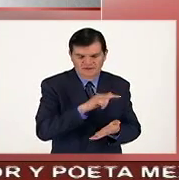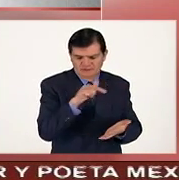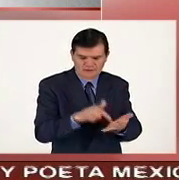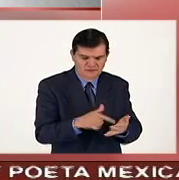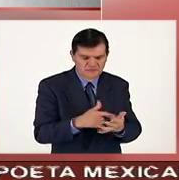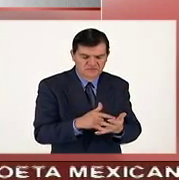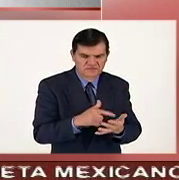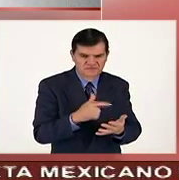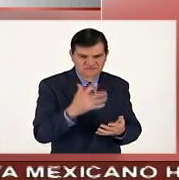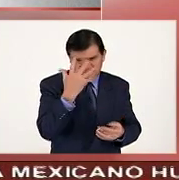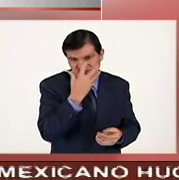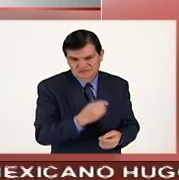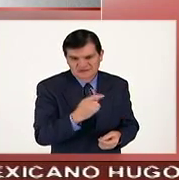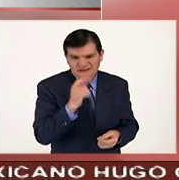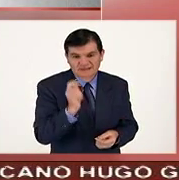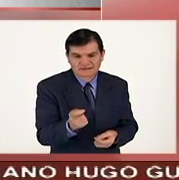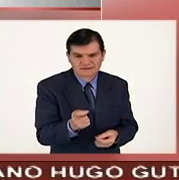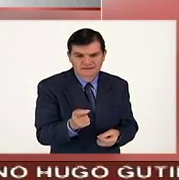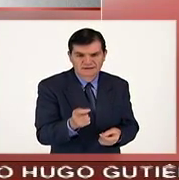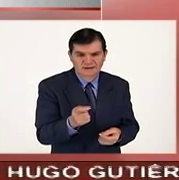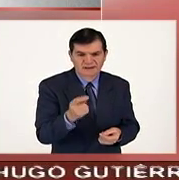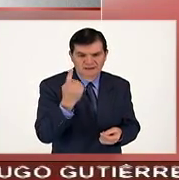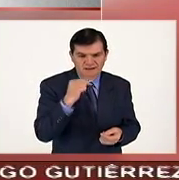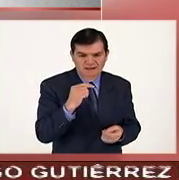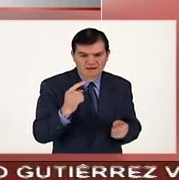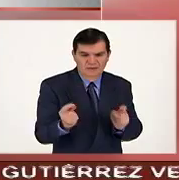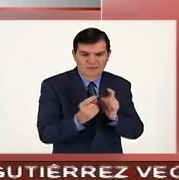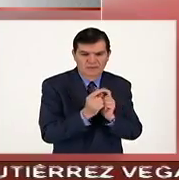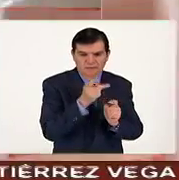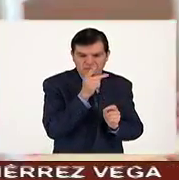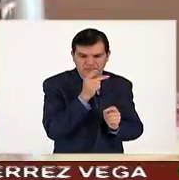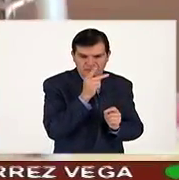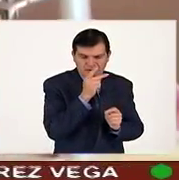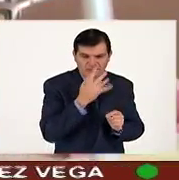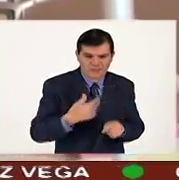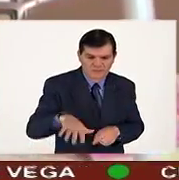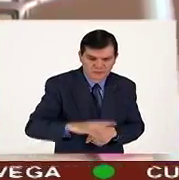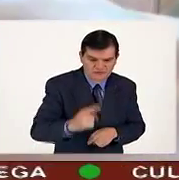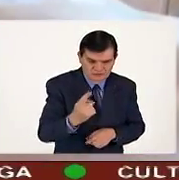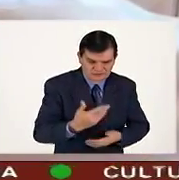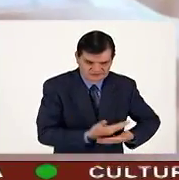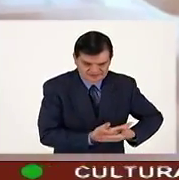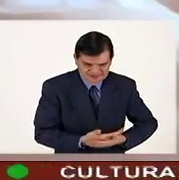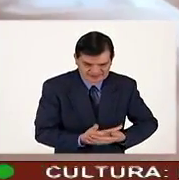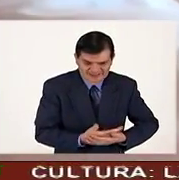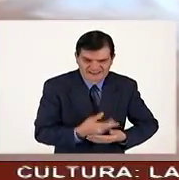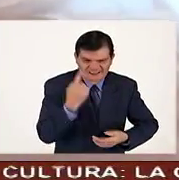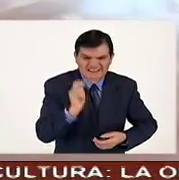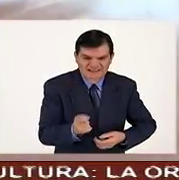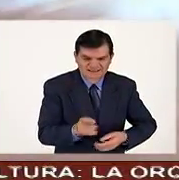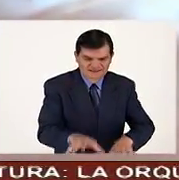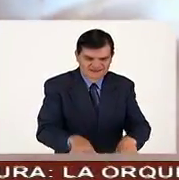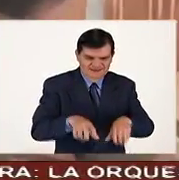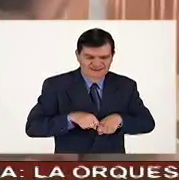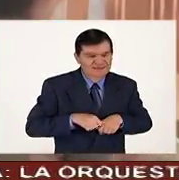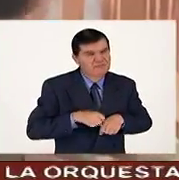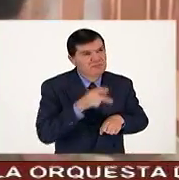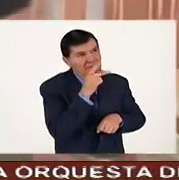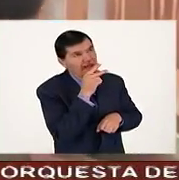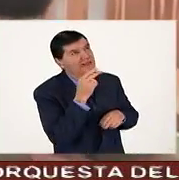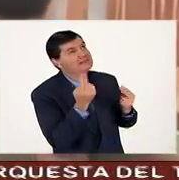bonita, que es el encuentro de unos papás en busca de un bebé y un bebé necesitado de unos